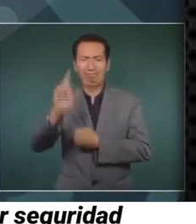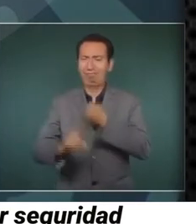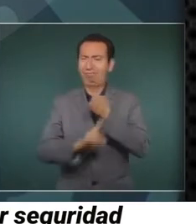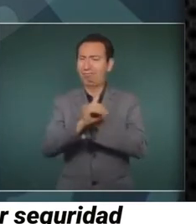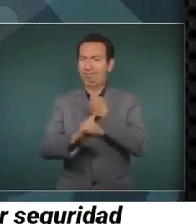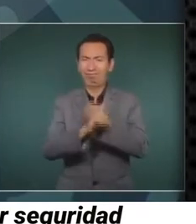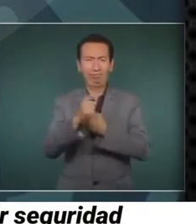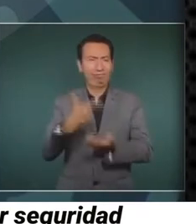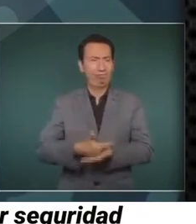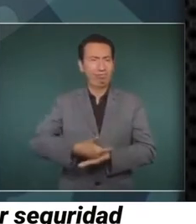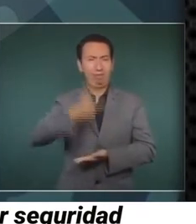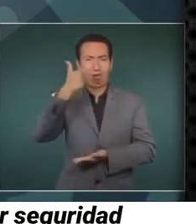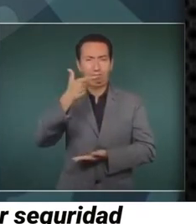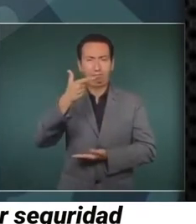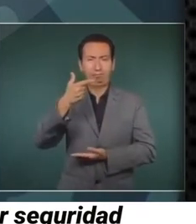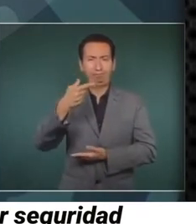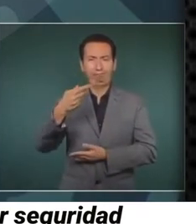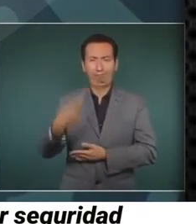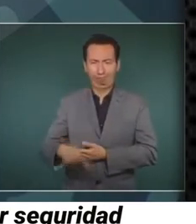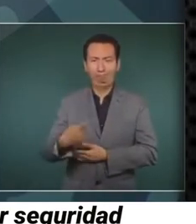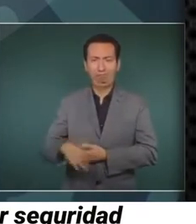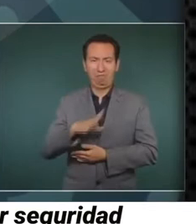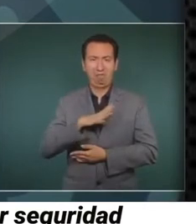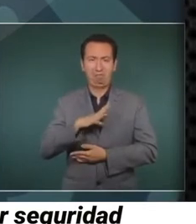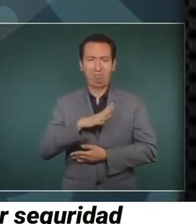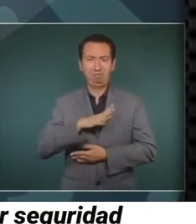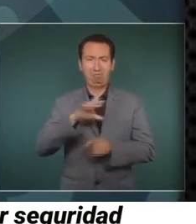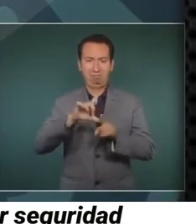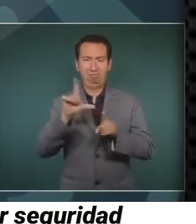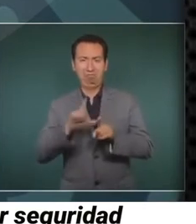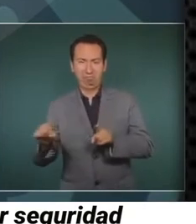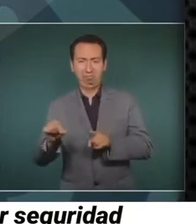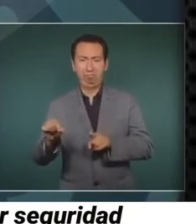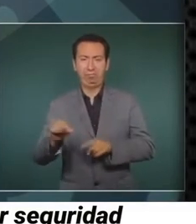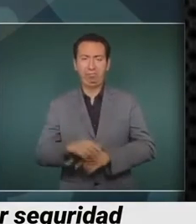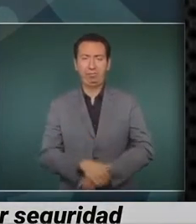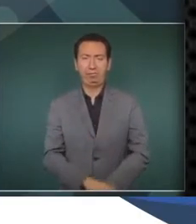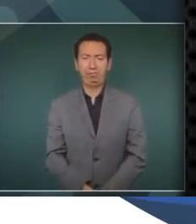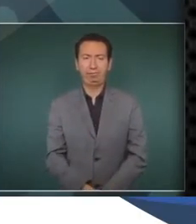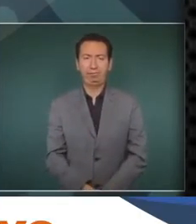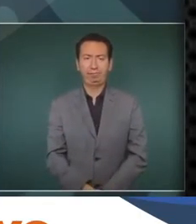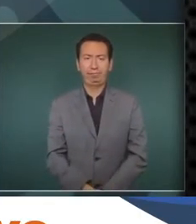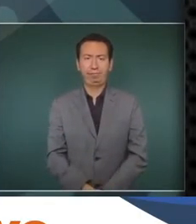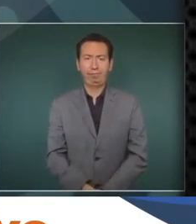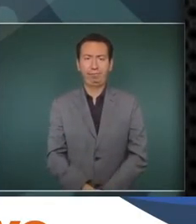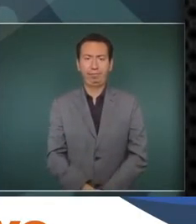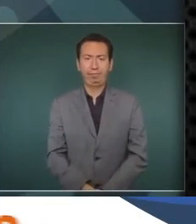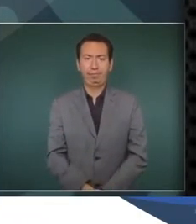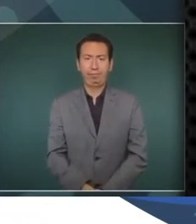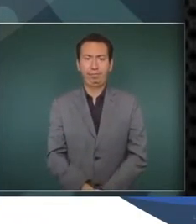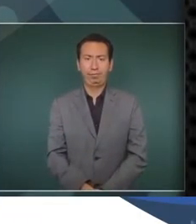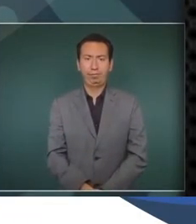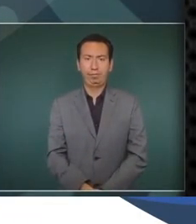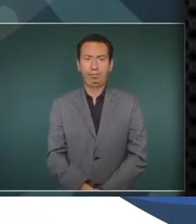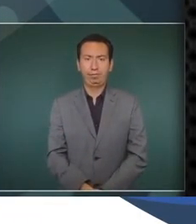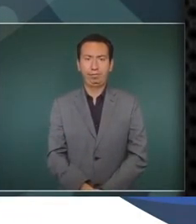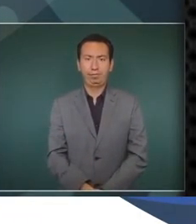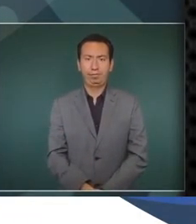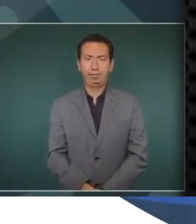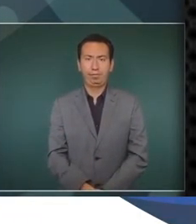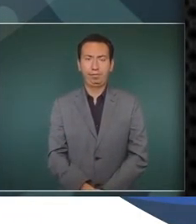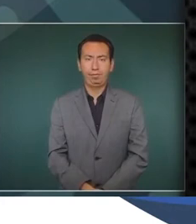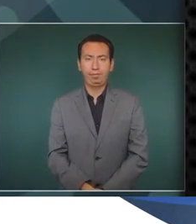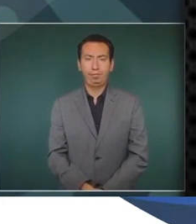se comprometieron a trabajar de forma coordinada para garantizar la seguridad en Guanajuato. Tras sostener una reunión de coordinación de